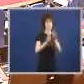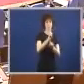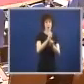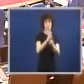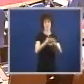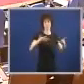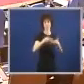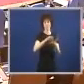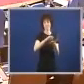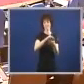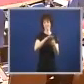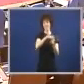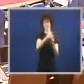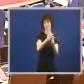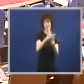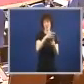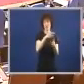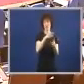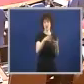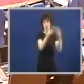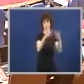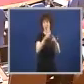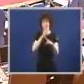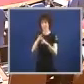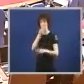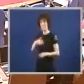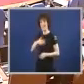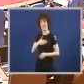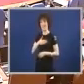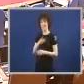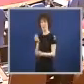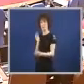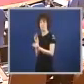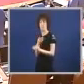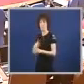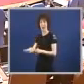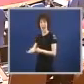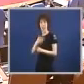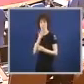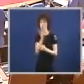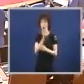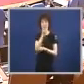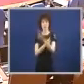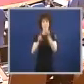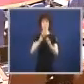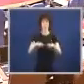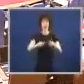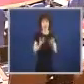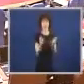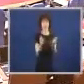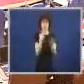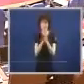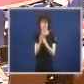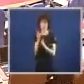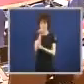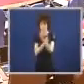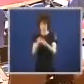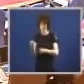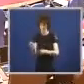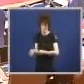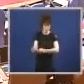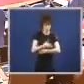Estado social. Hai un estado de benestar mal financiado, eso é o que hai. Non temos un problema de que gastemos moito, un problema de que non ingresamos de onde temos